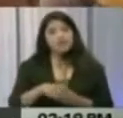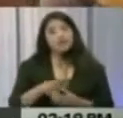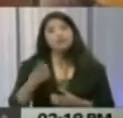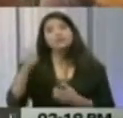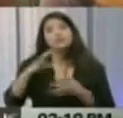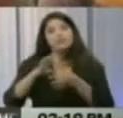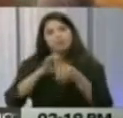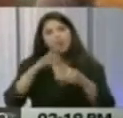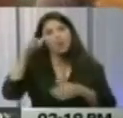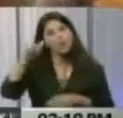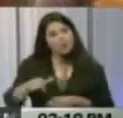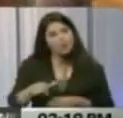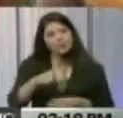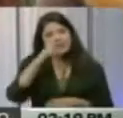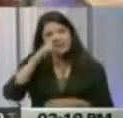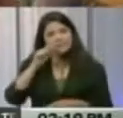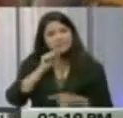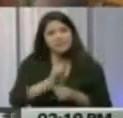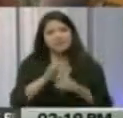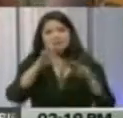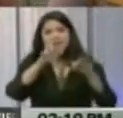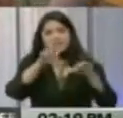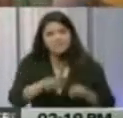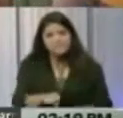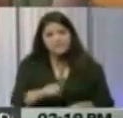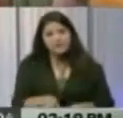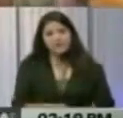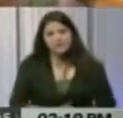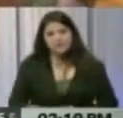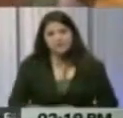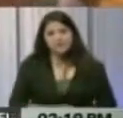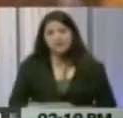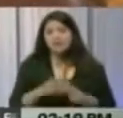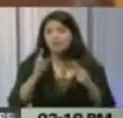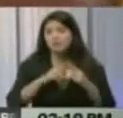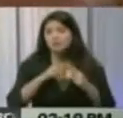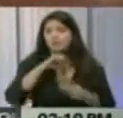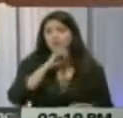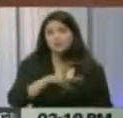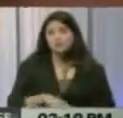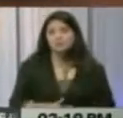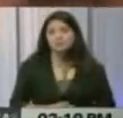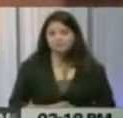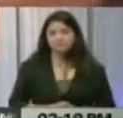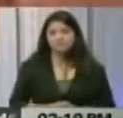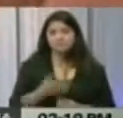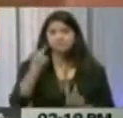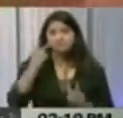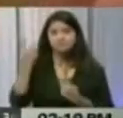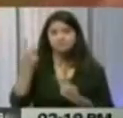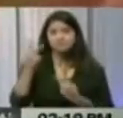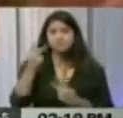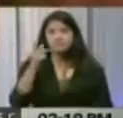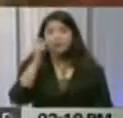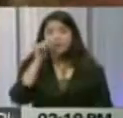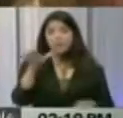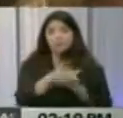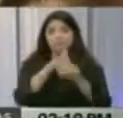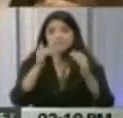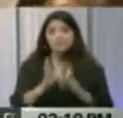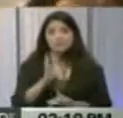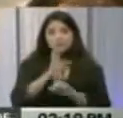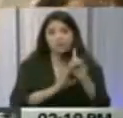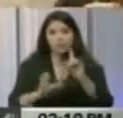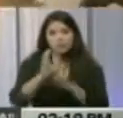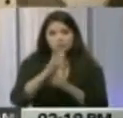conforma, que hoy está bajo la amenaza del imperio más atroz que haya conocido la historia de la humanidad. Sí, eran palabras de Frei Ñáñez, ministro del Poder